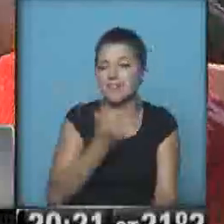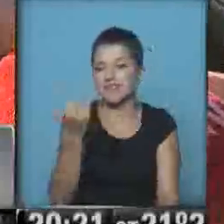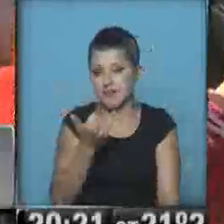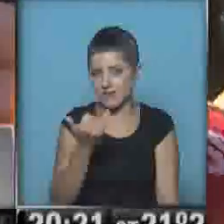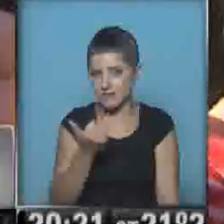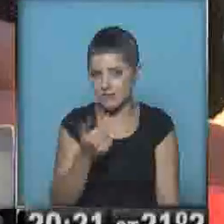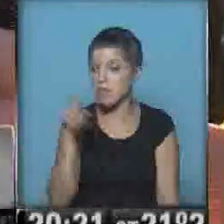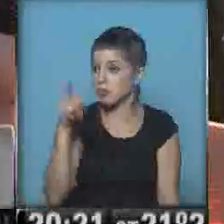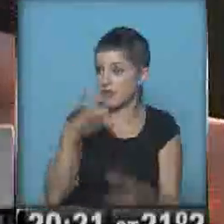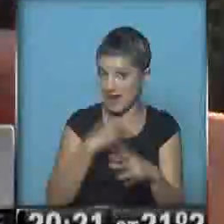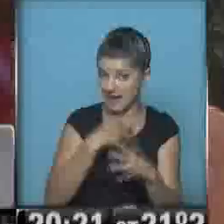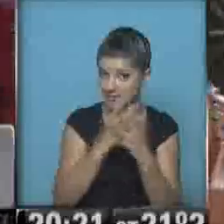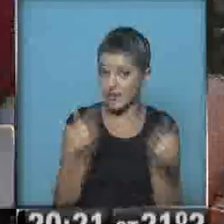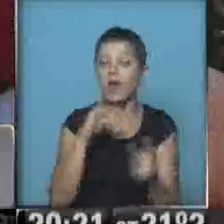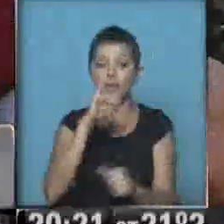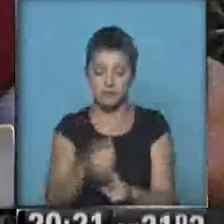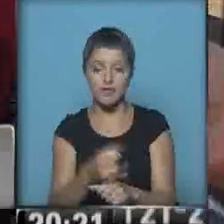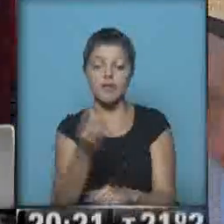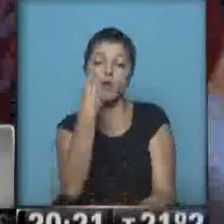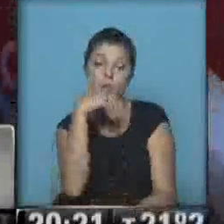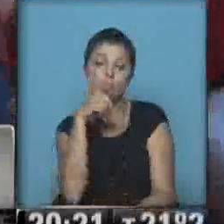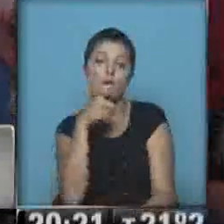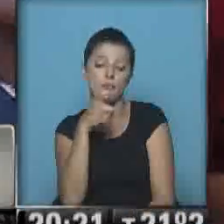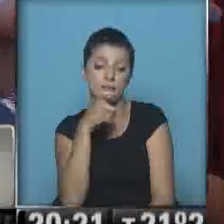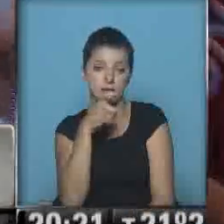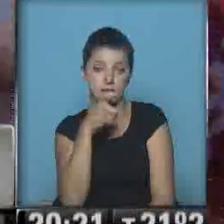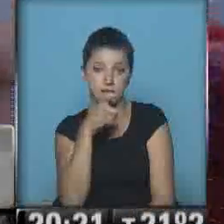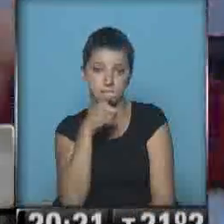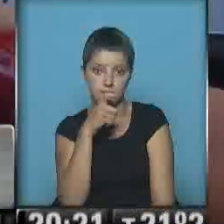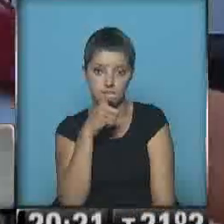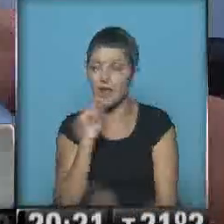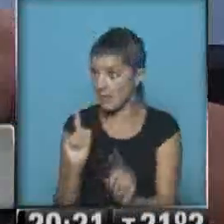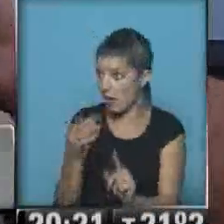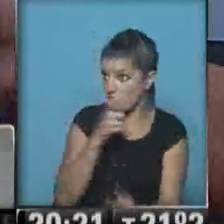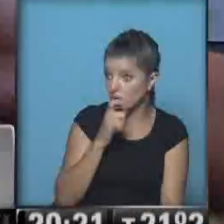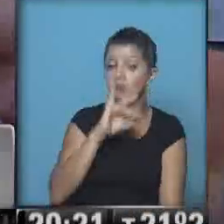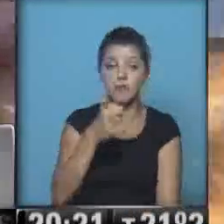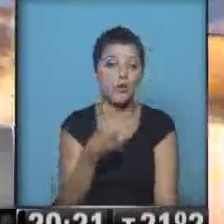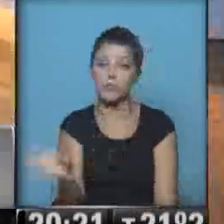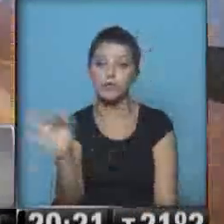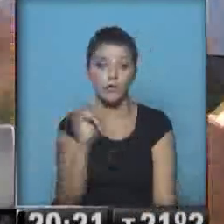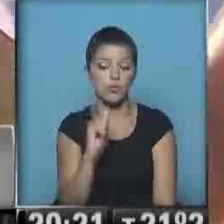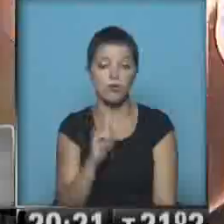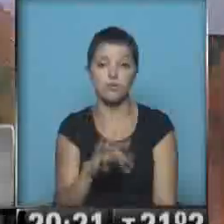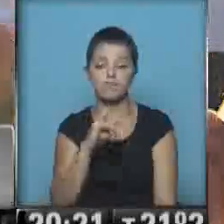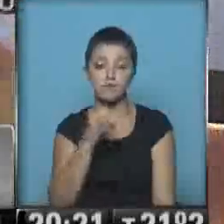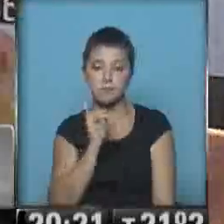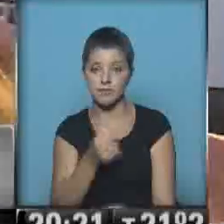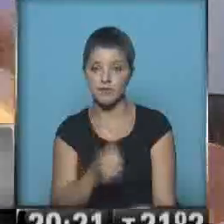de los chicos estaban por supuesto como todos los días exactamente